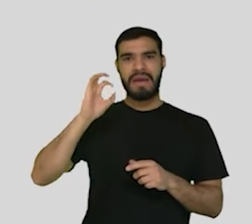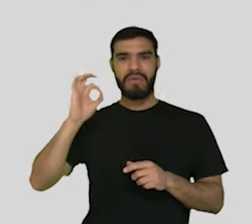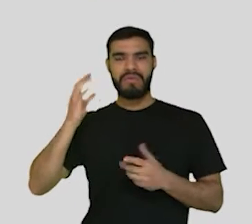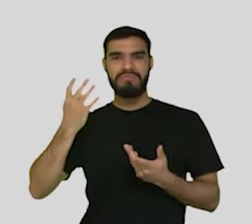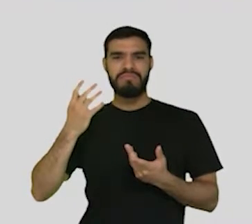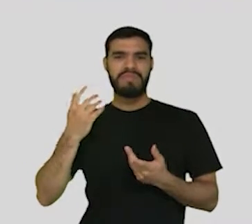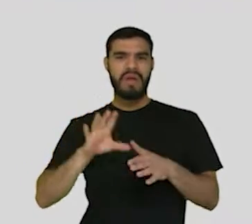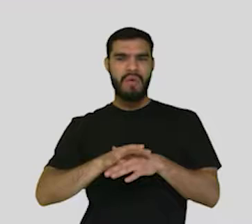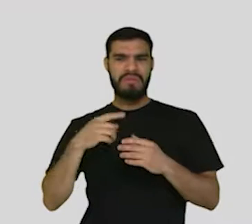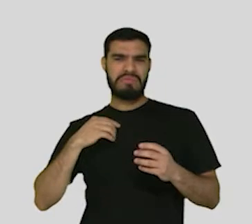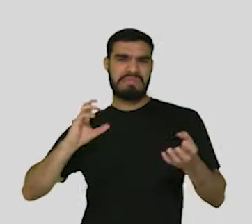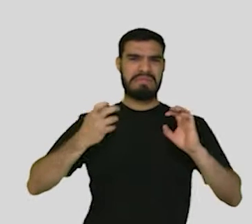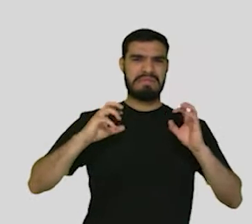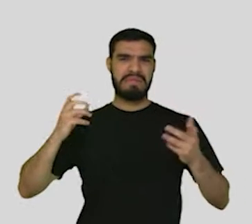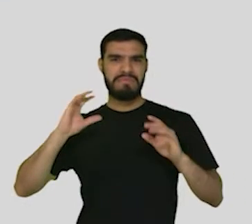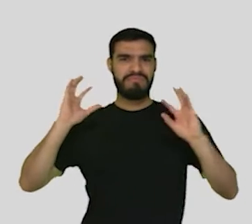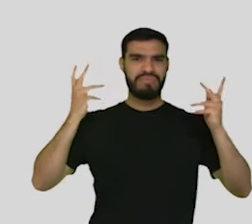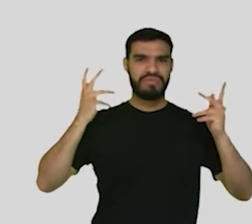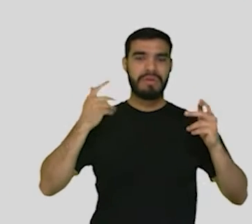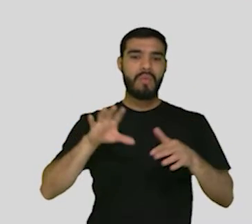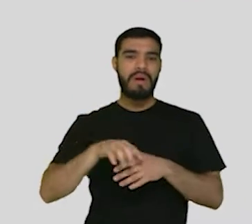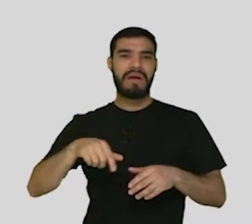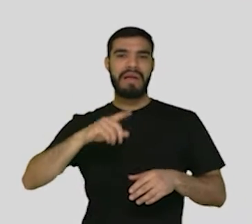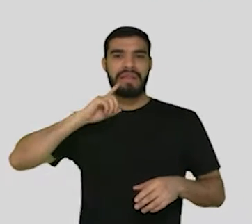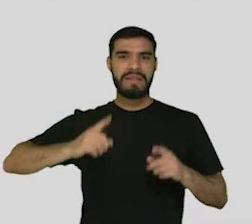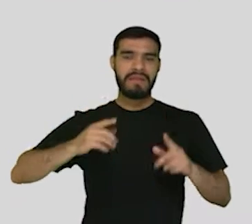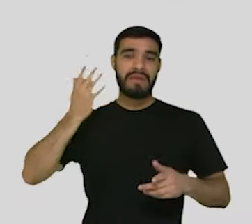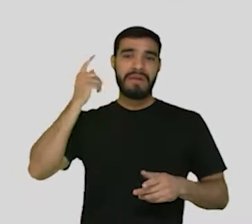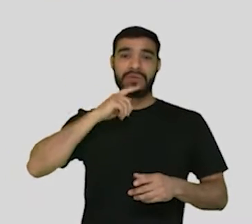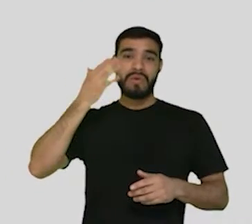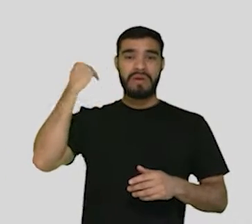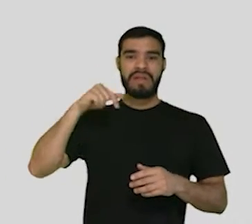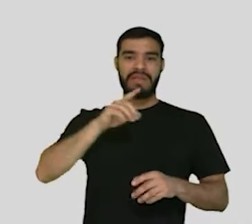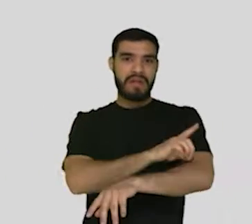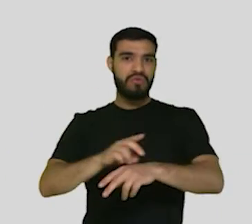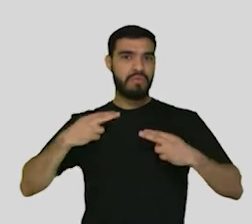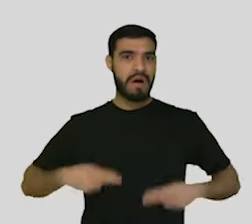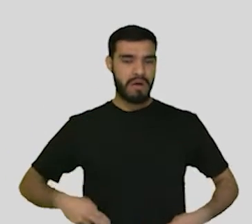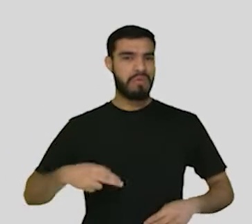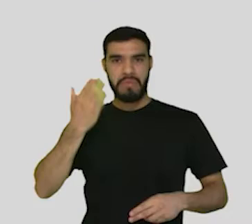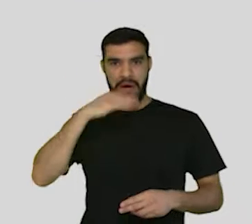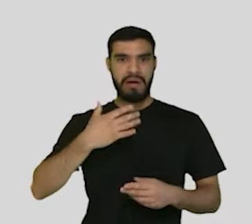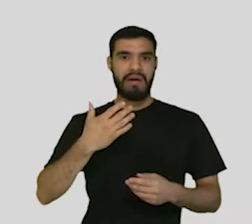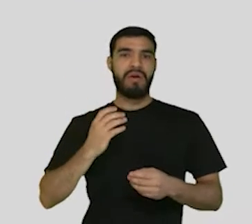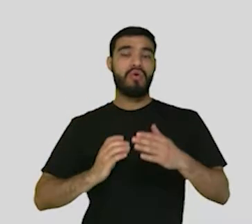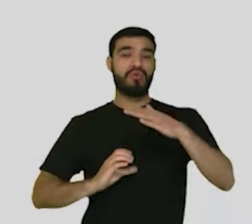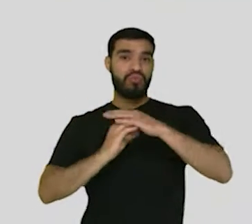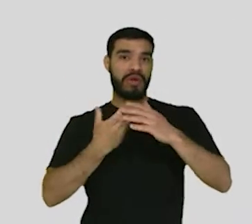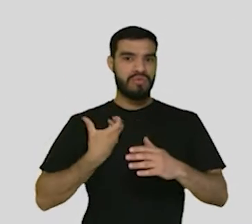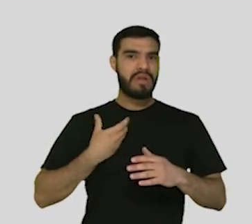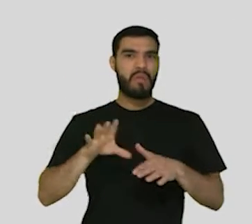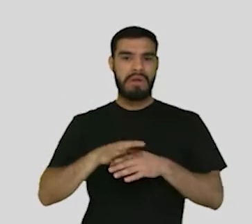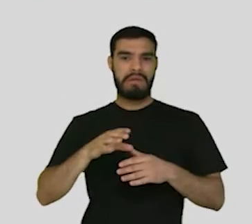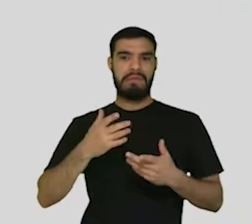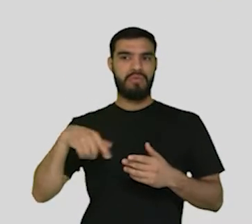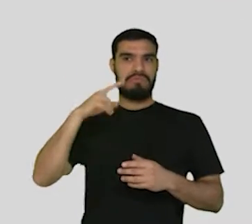ya supe ñande recore sair hewa mopa ñande ñaño mongeta